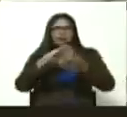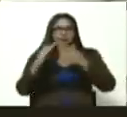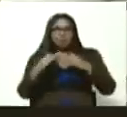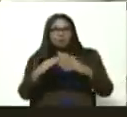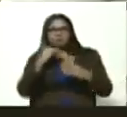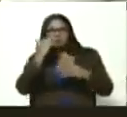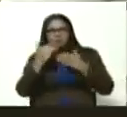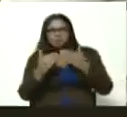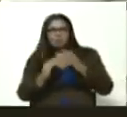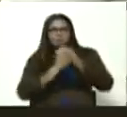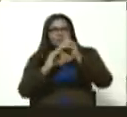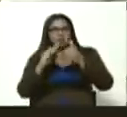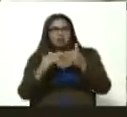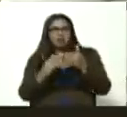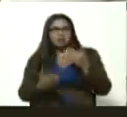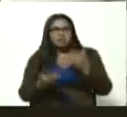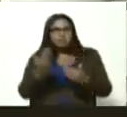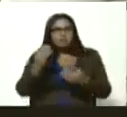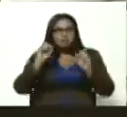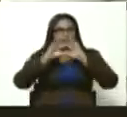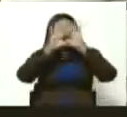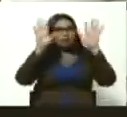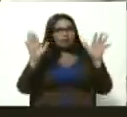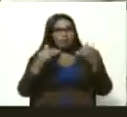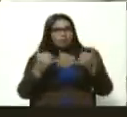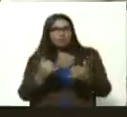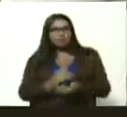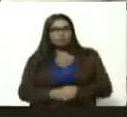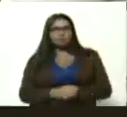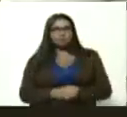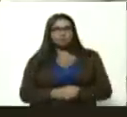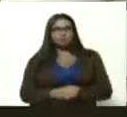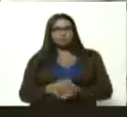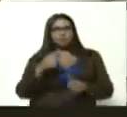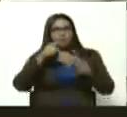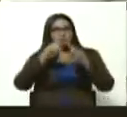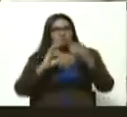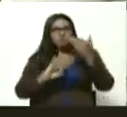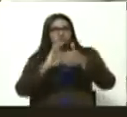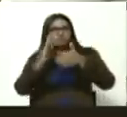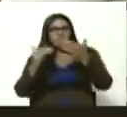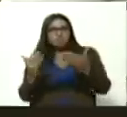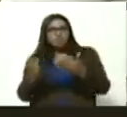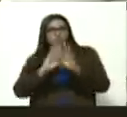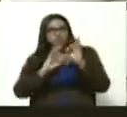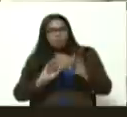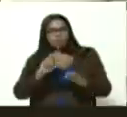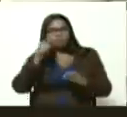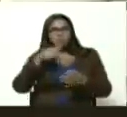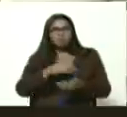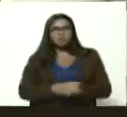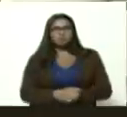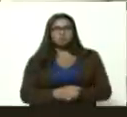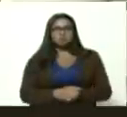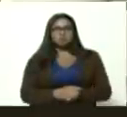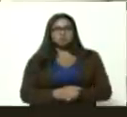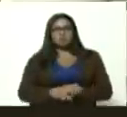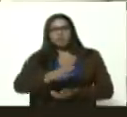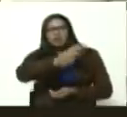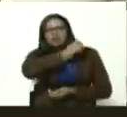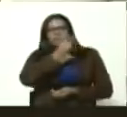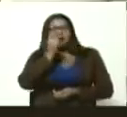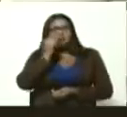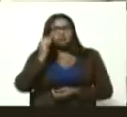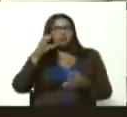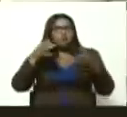legitimados importantes aclarar los que están en funciones los jefes de equipo